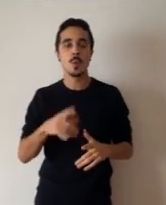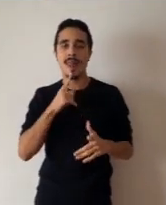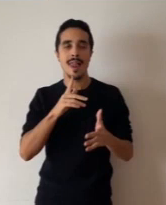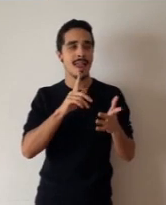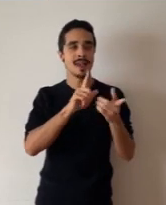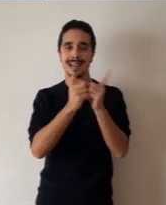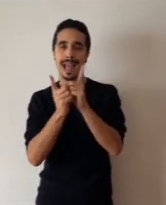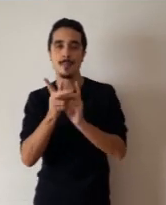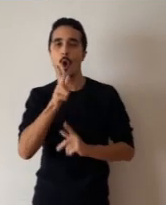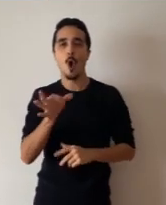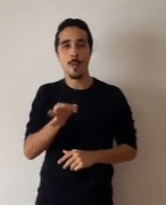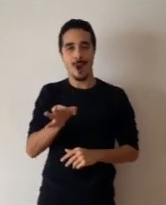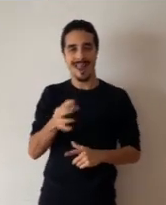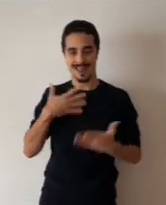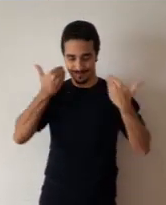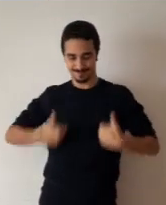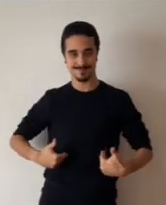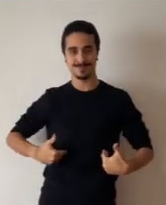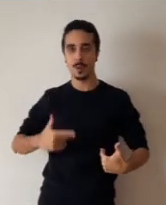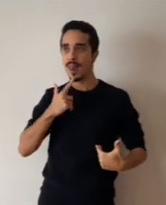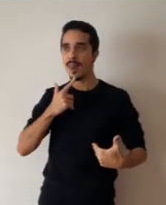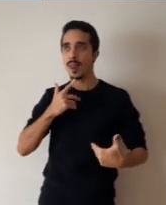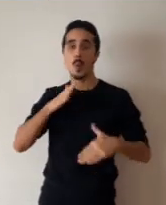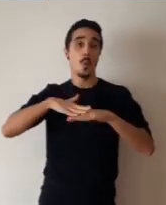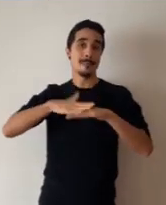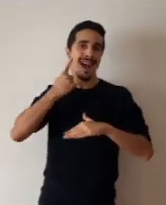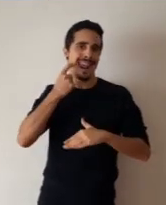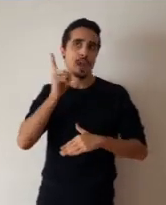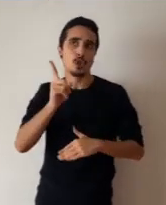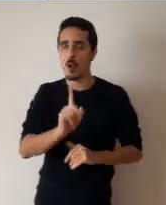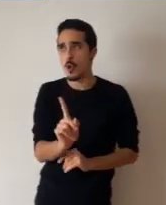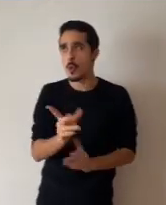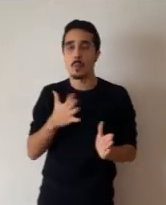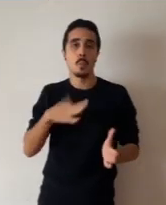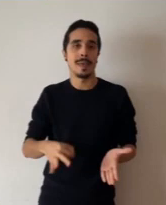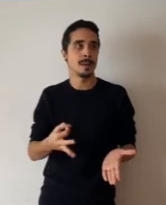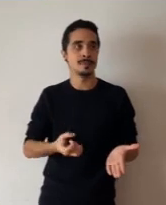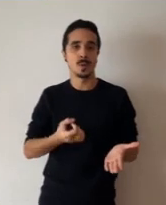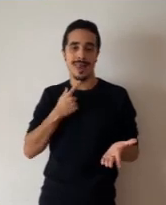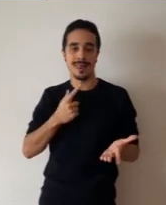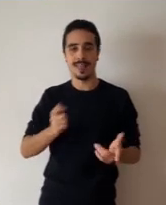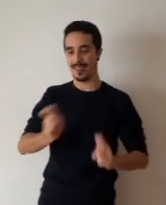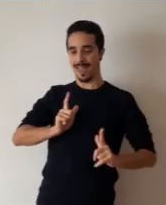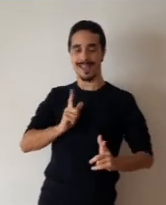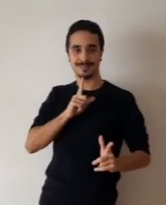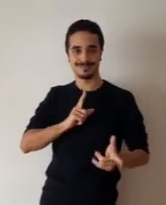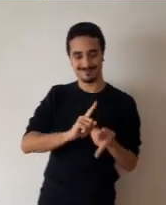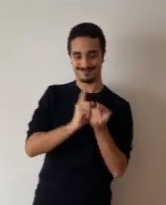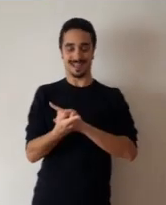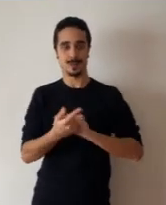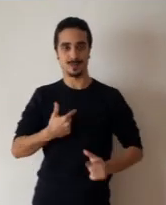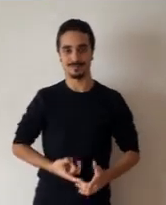hombre, es posible que todos los cambios hormonales que no es que condicione la regla en sí mismo, sino